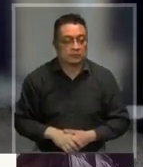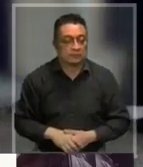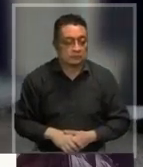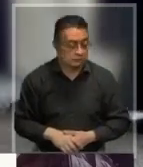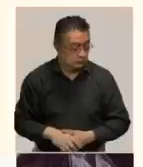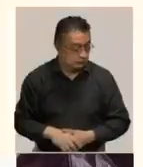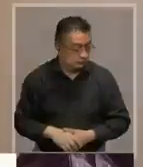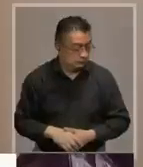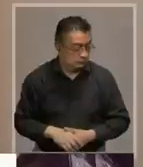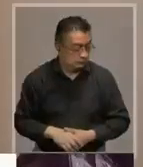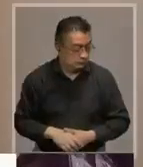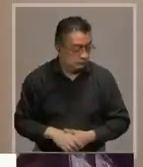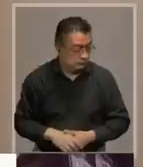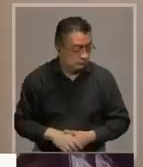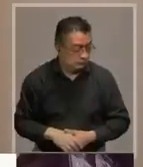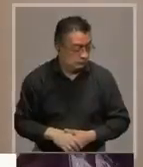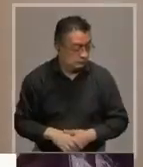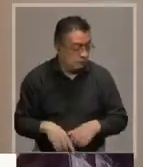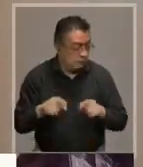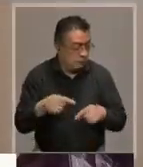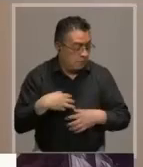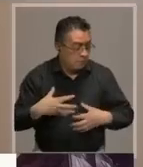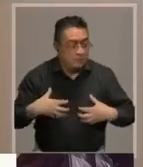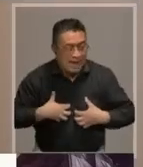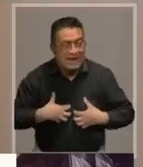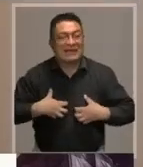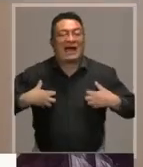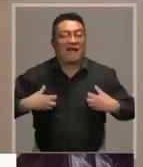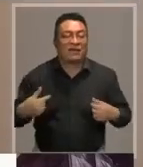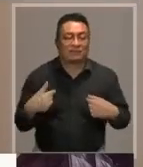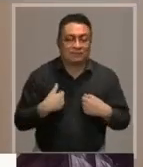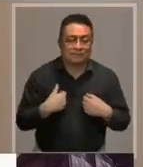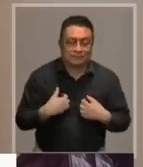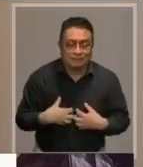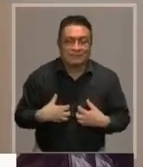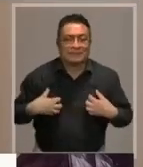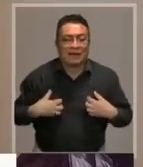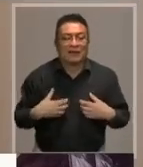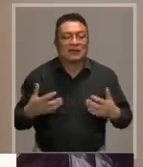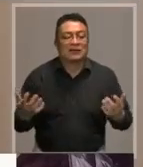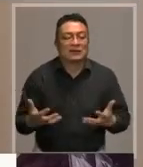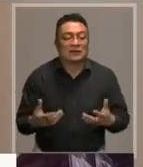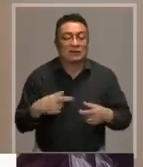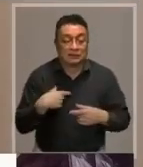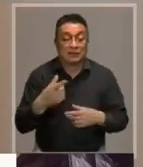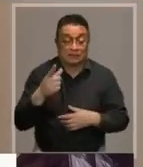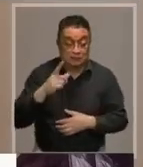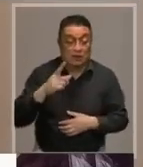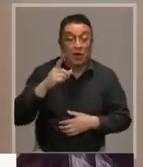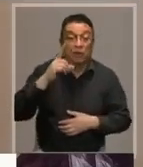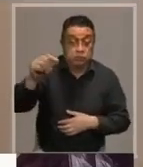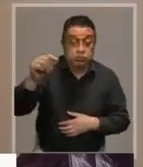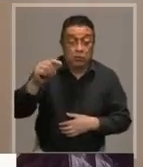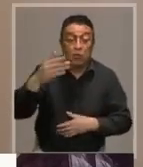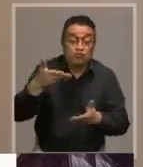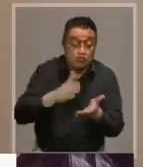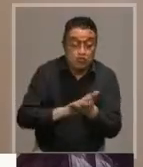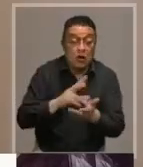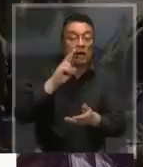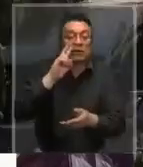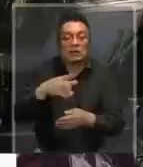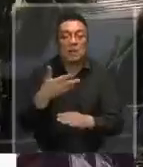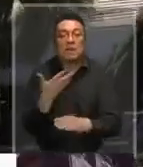corazón Me da rabia que eh se haya ido sin pedir perdón a todas sus